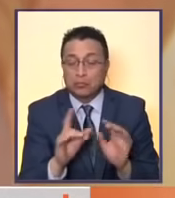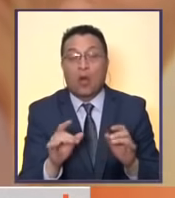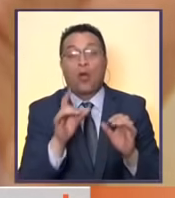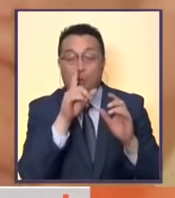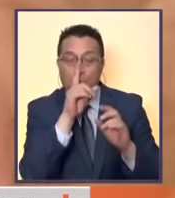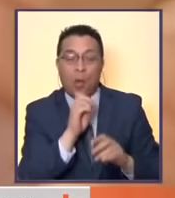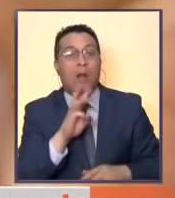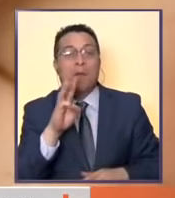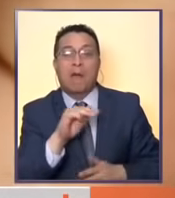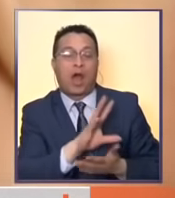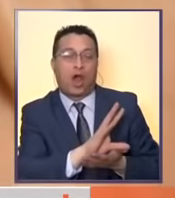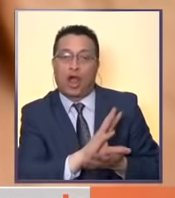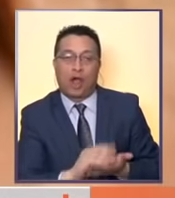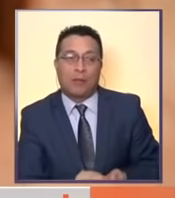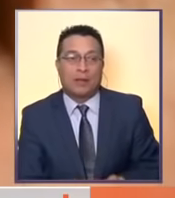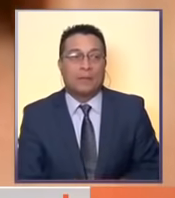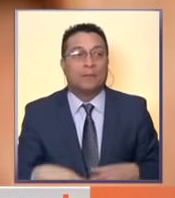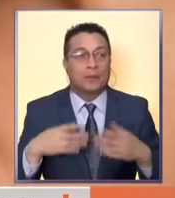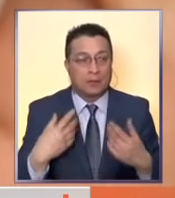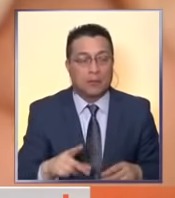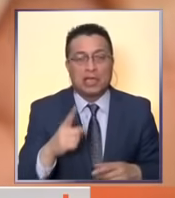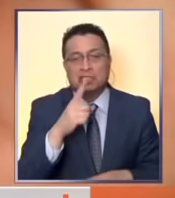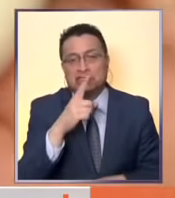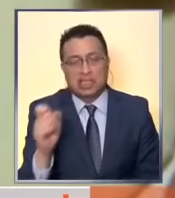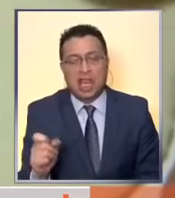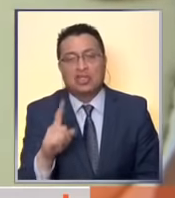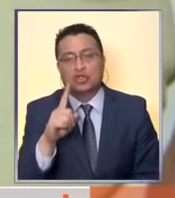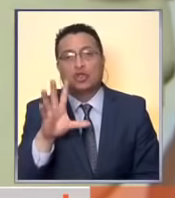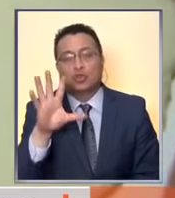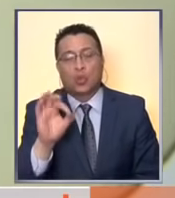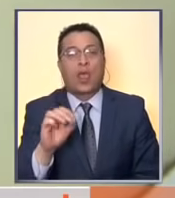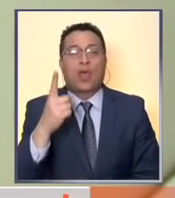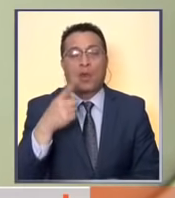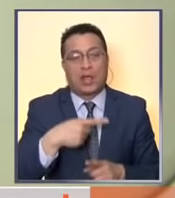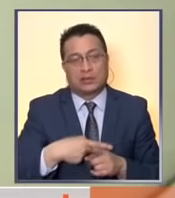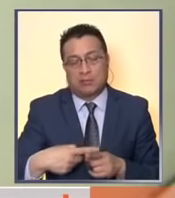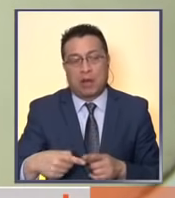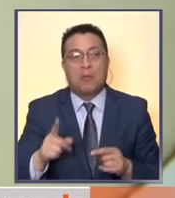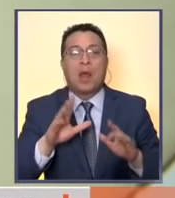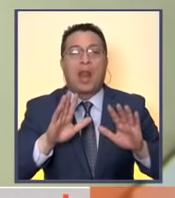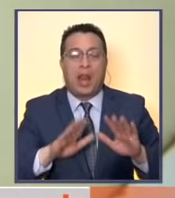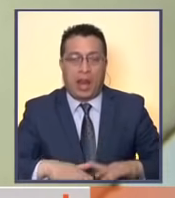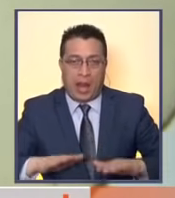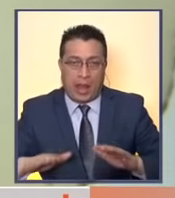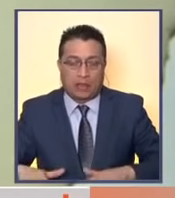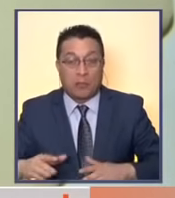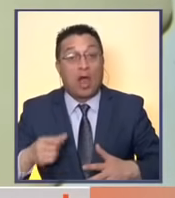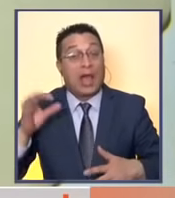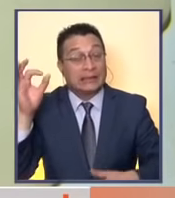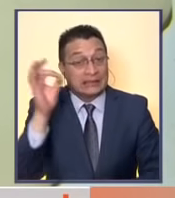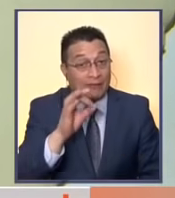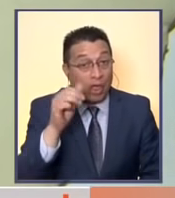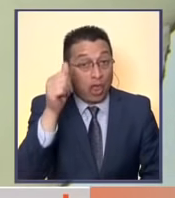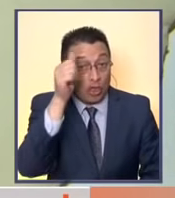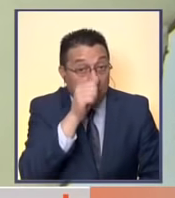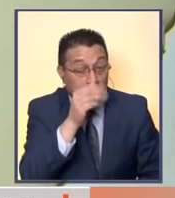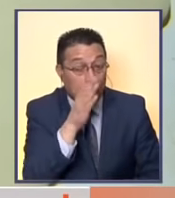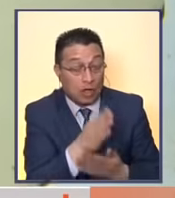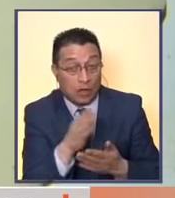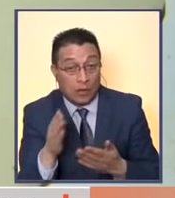madre. 10 semanas hacemos 100 a 150 empanadas, porque es más lento. Pero el fin de semana